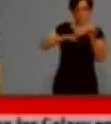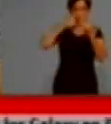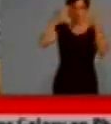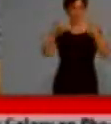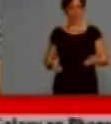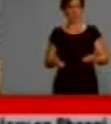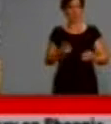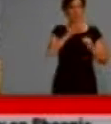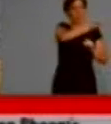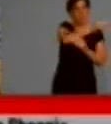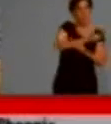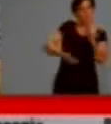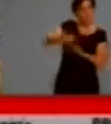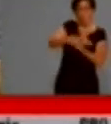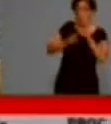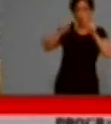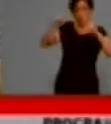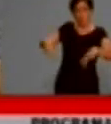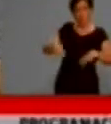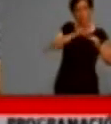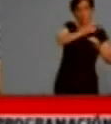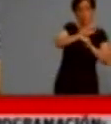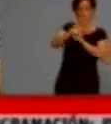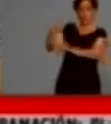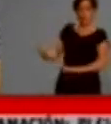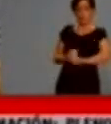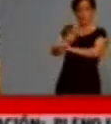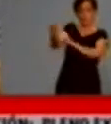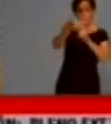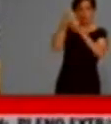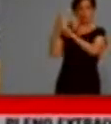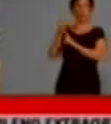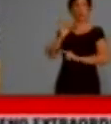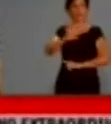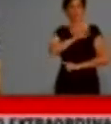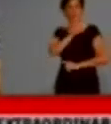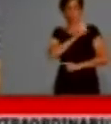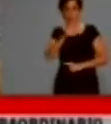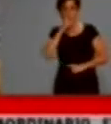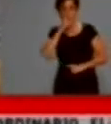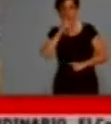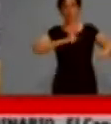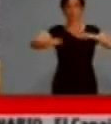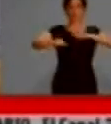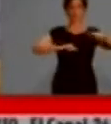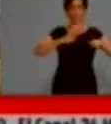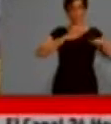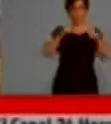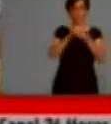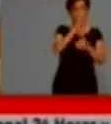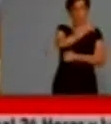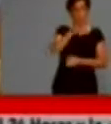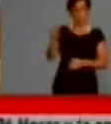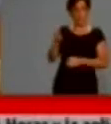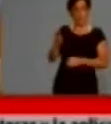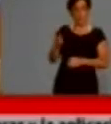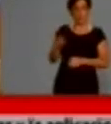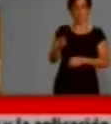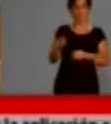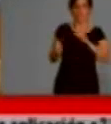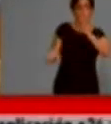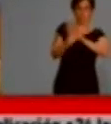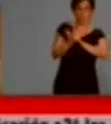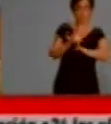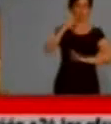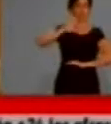su colaboración, sin su encubrimiento, sin el del señor Aznar, sin el de la dirección del Partido Popular, el corruptor, el evasor,